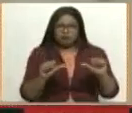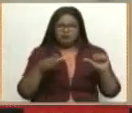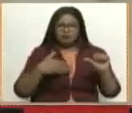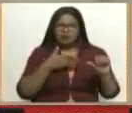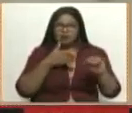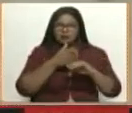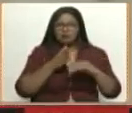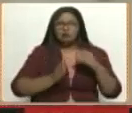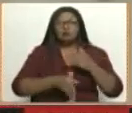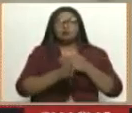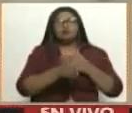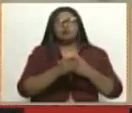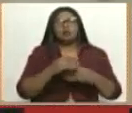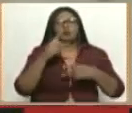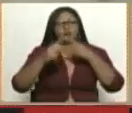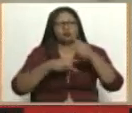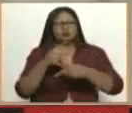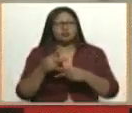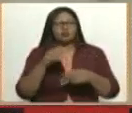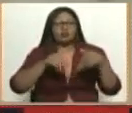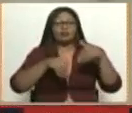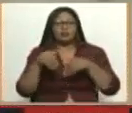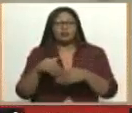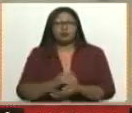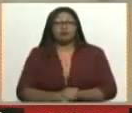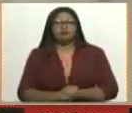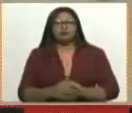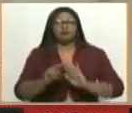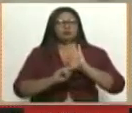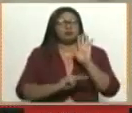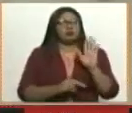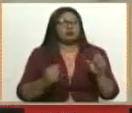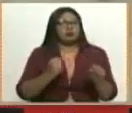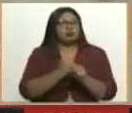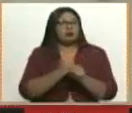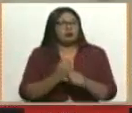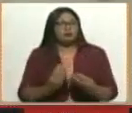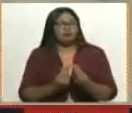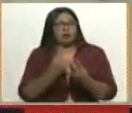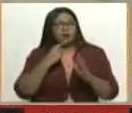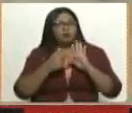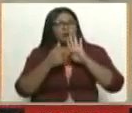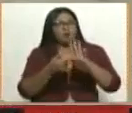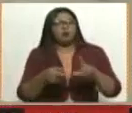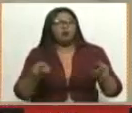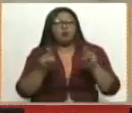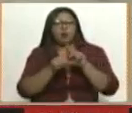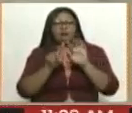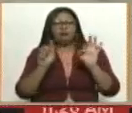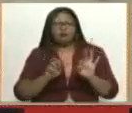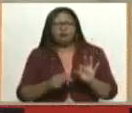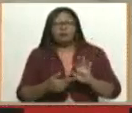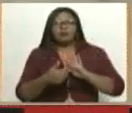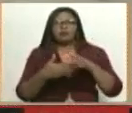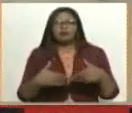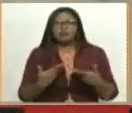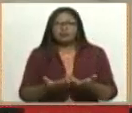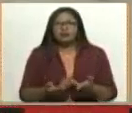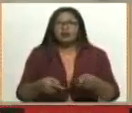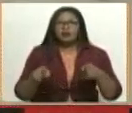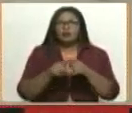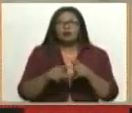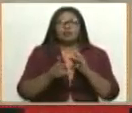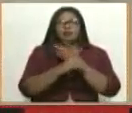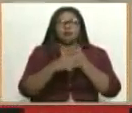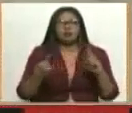el proceso electoral venidero y cuyos trabajadores han demostrado con creces su entrega con la